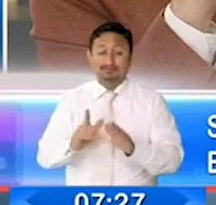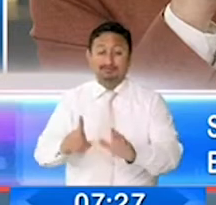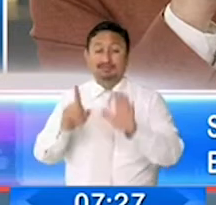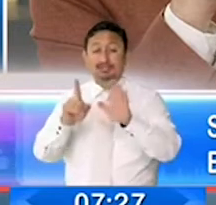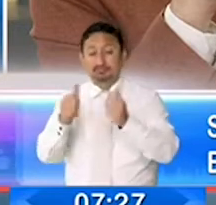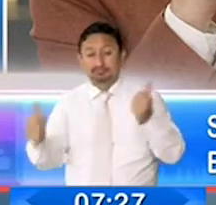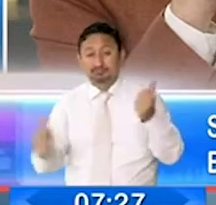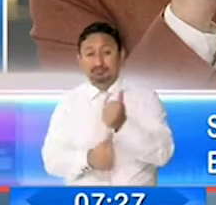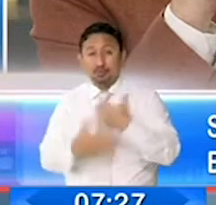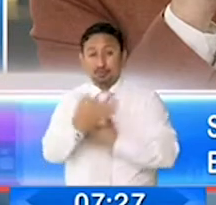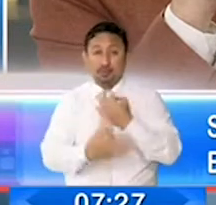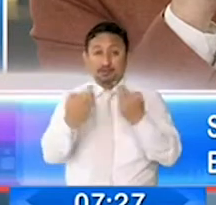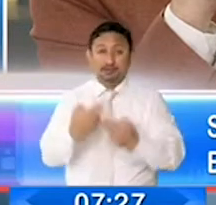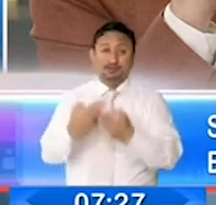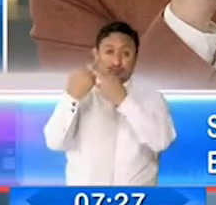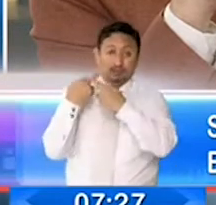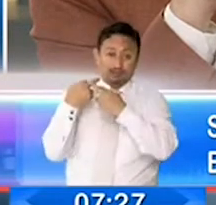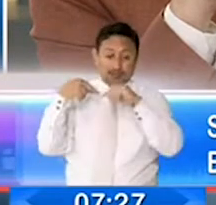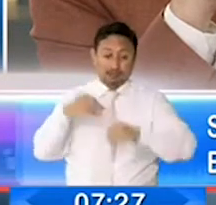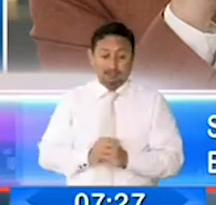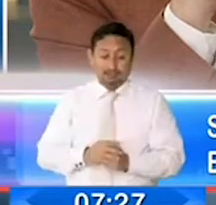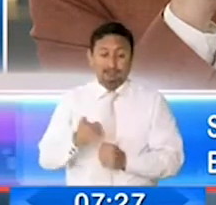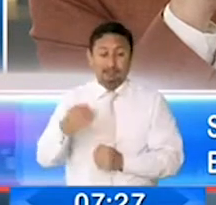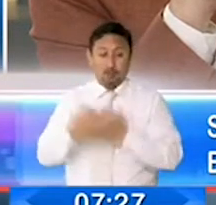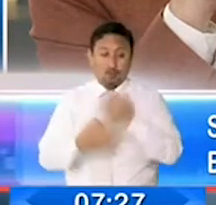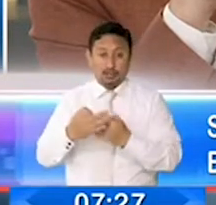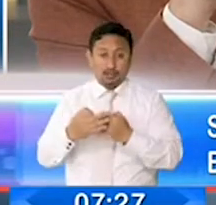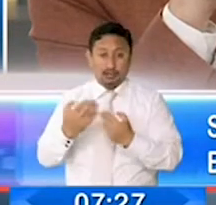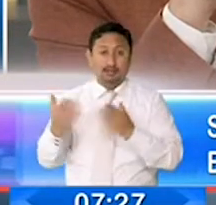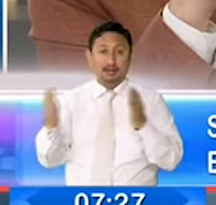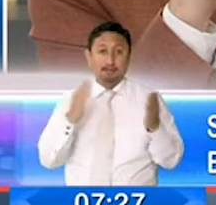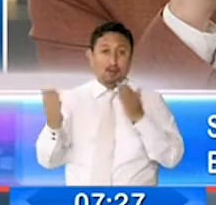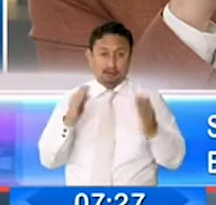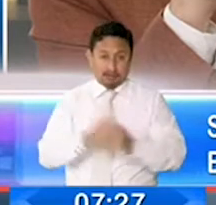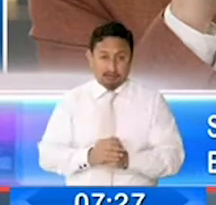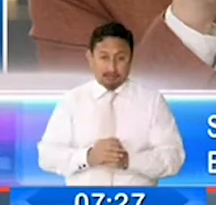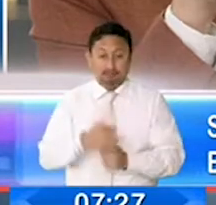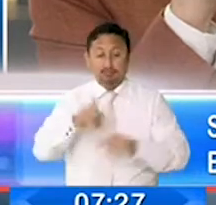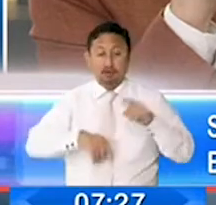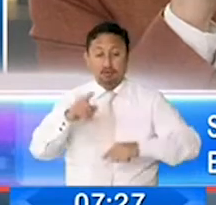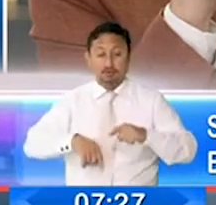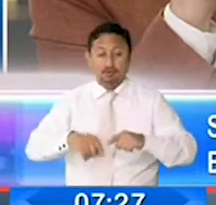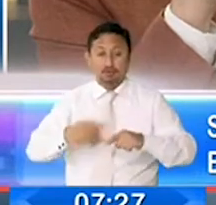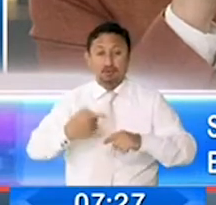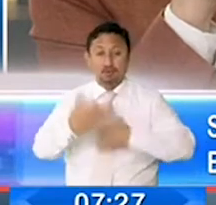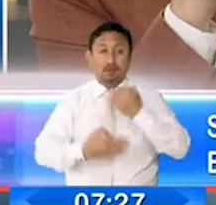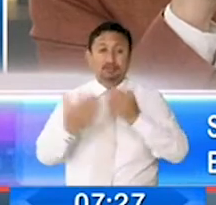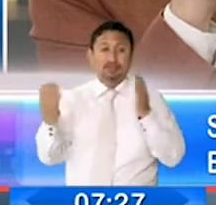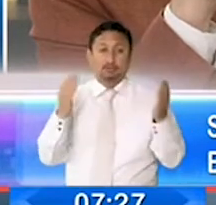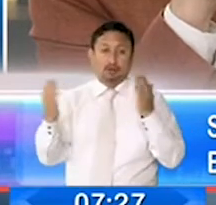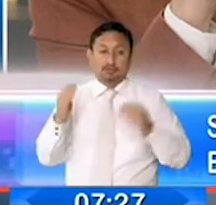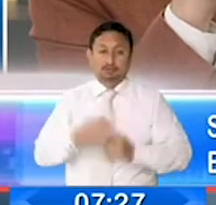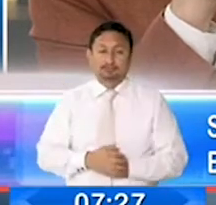conjueces que están encargados de los despachos de jueces. Y se han nombrado algunos jueces